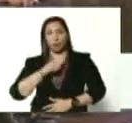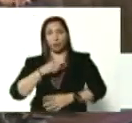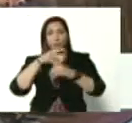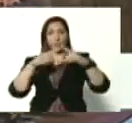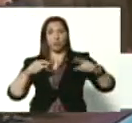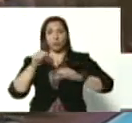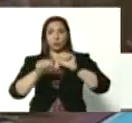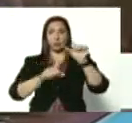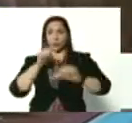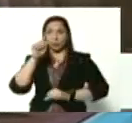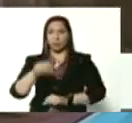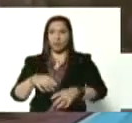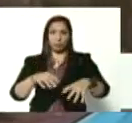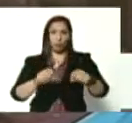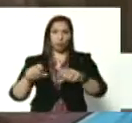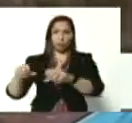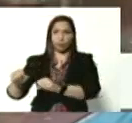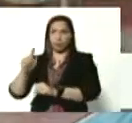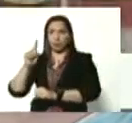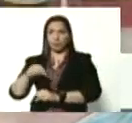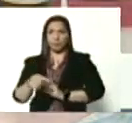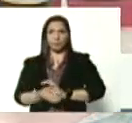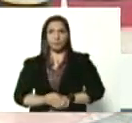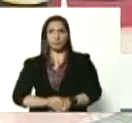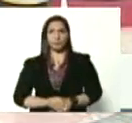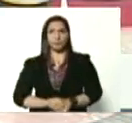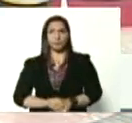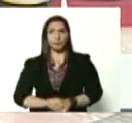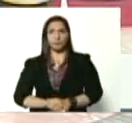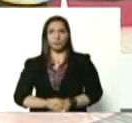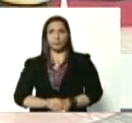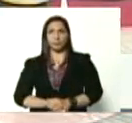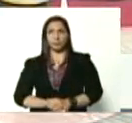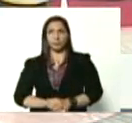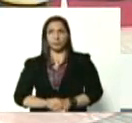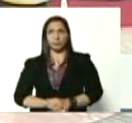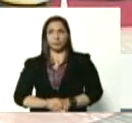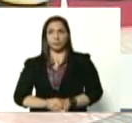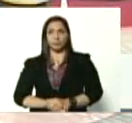de conquista medio año medio milenio de conquista